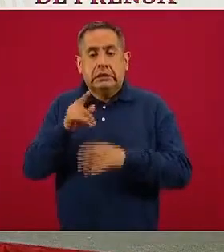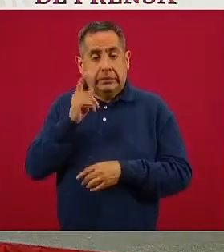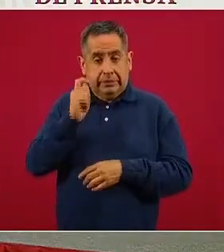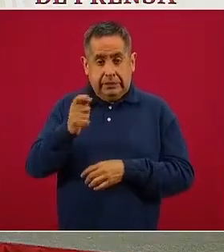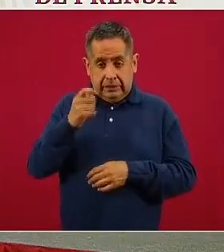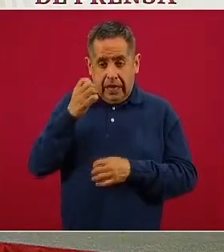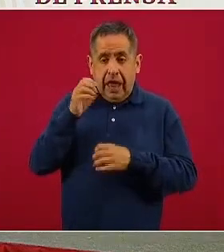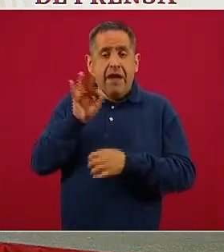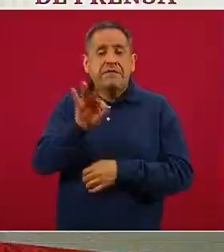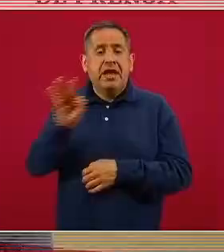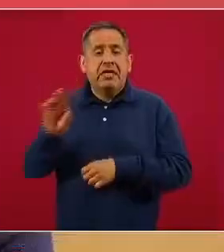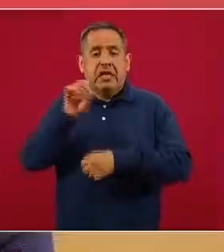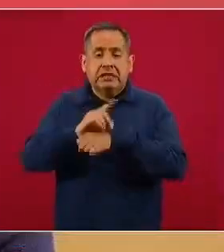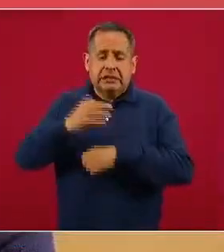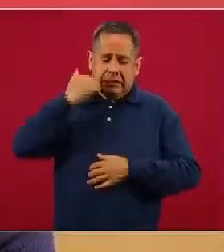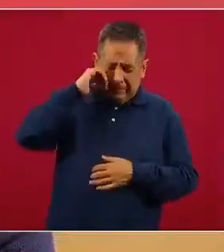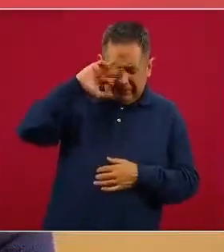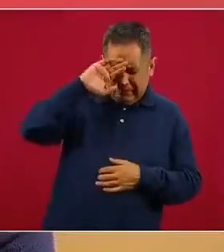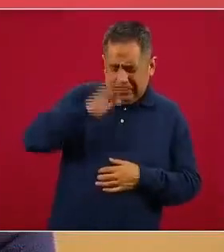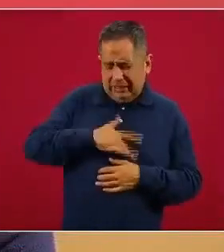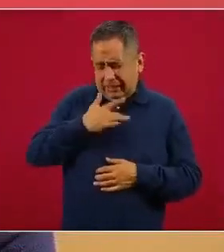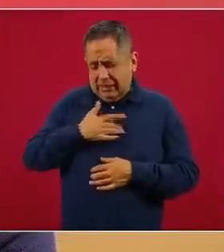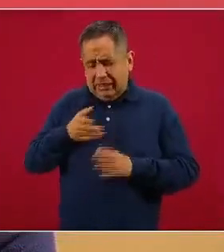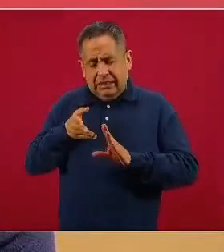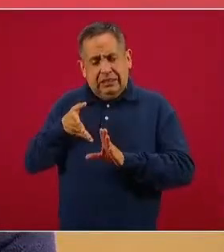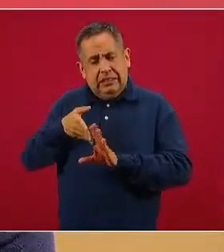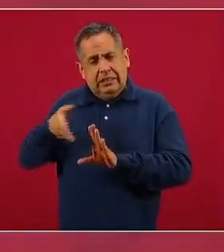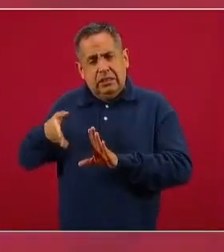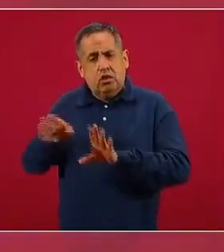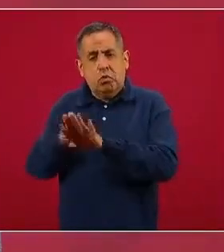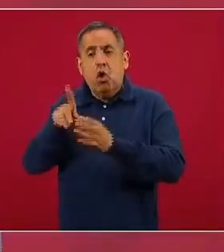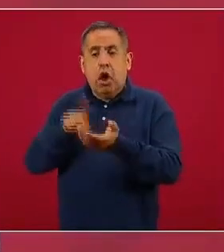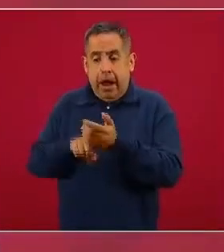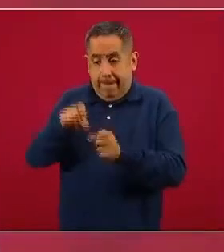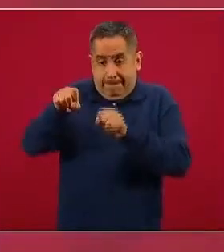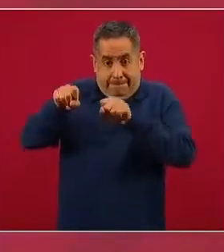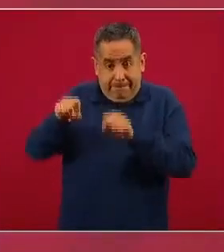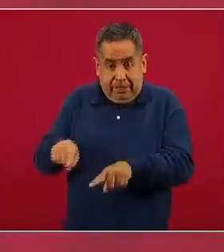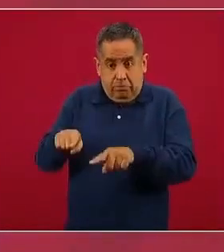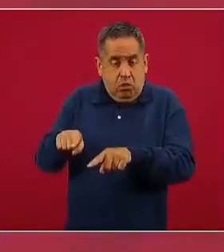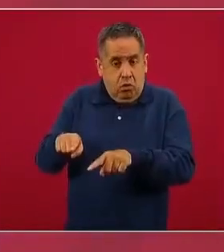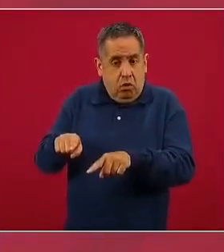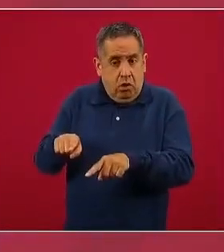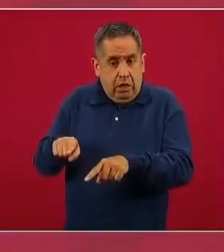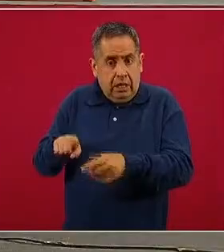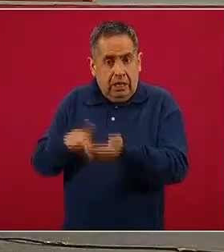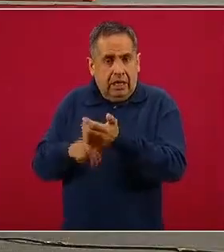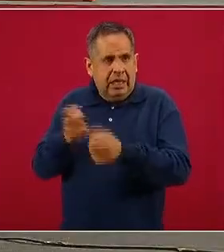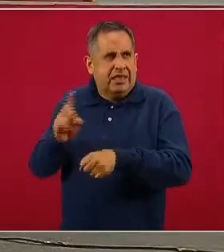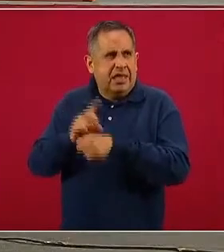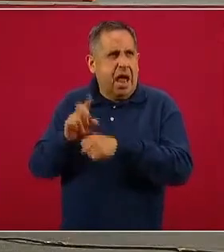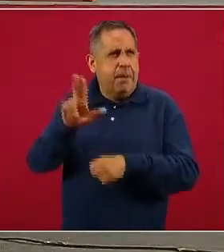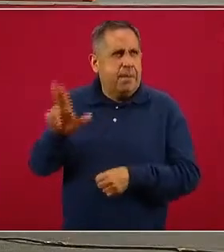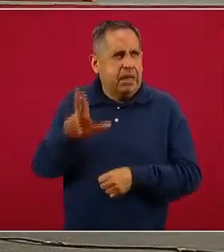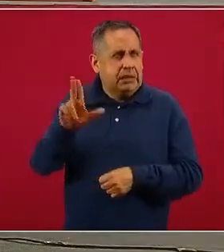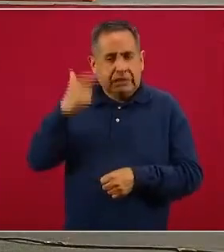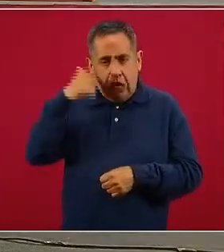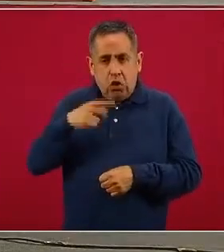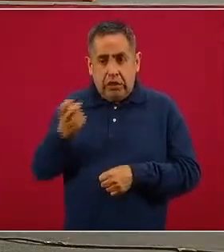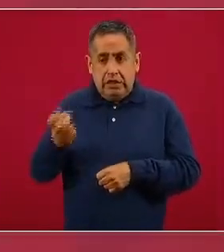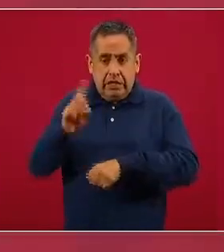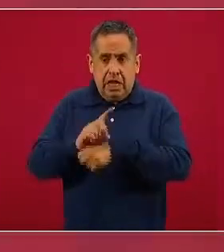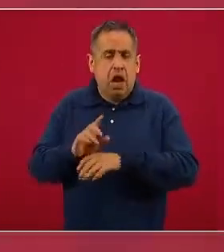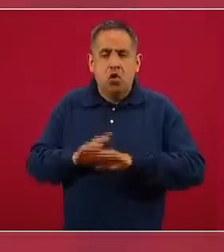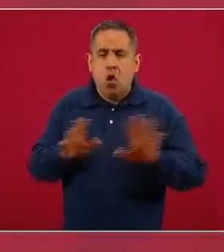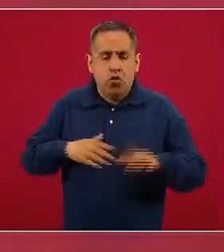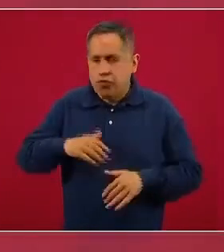base a las fechas de inicio de síntomas y los periodos de incubación de que los contagios hayan producido ese martes en la noche, es decir,